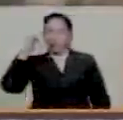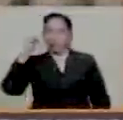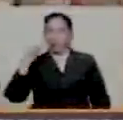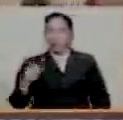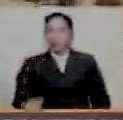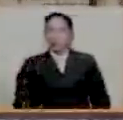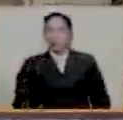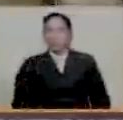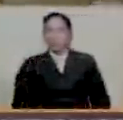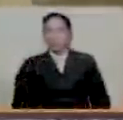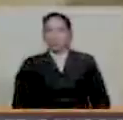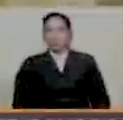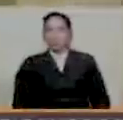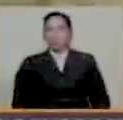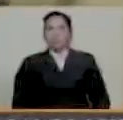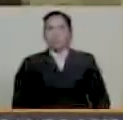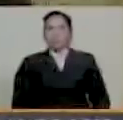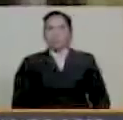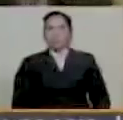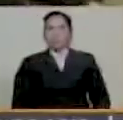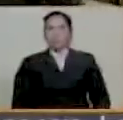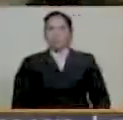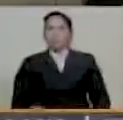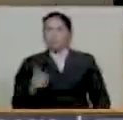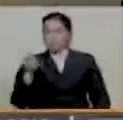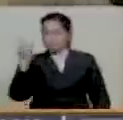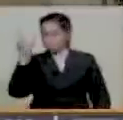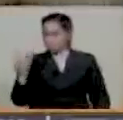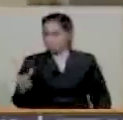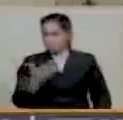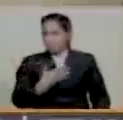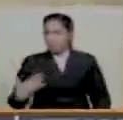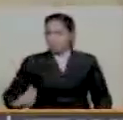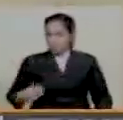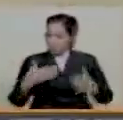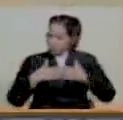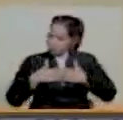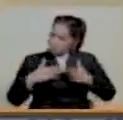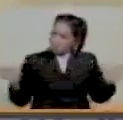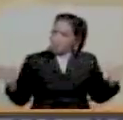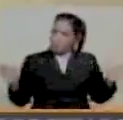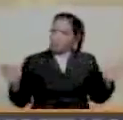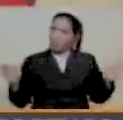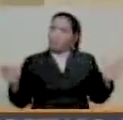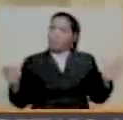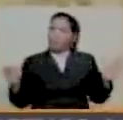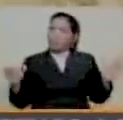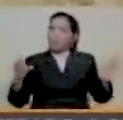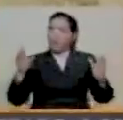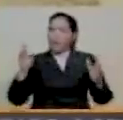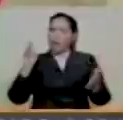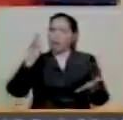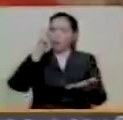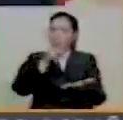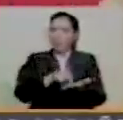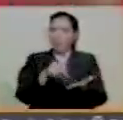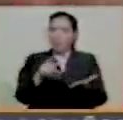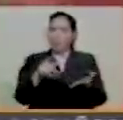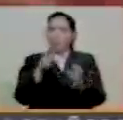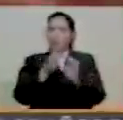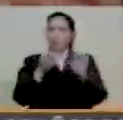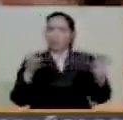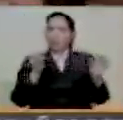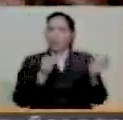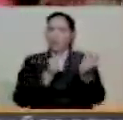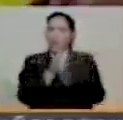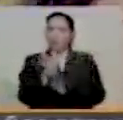Venezuela, Nicolás Maduro Moros, quien ha ratificado la disposición de garantizar el acceso a la educación